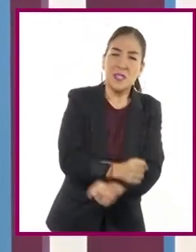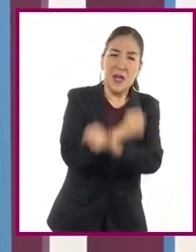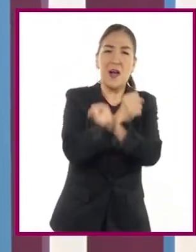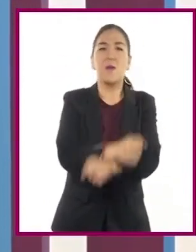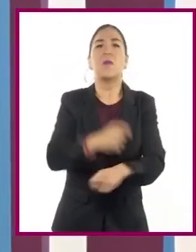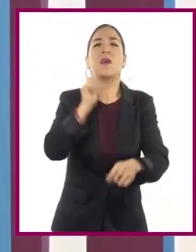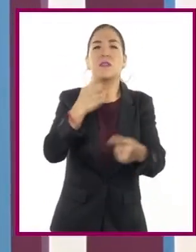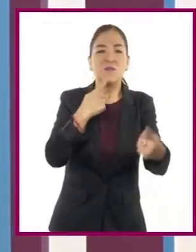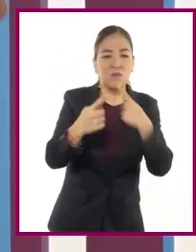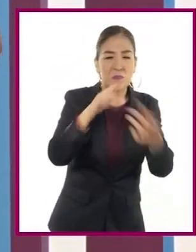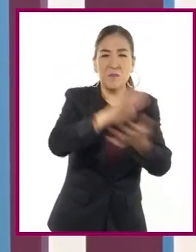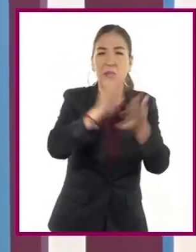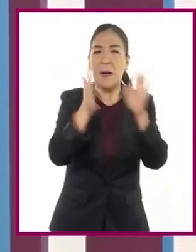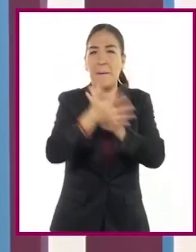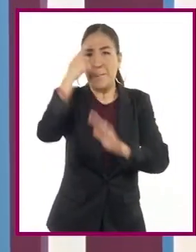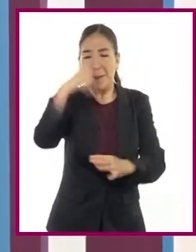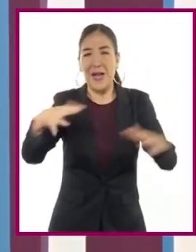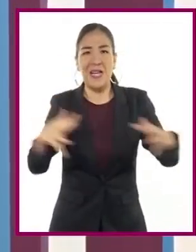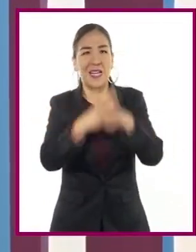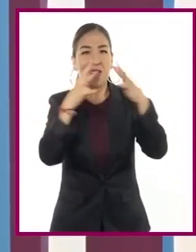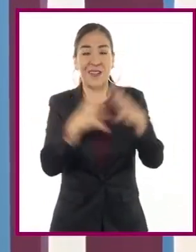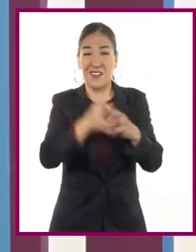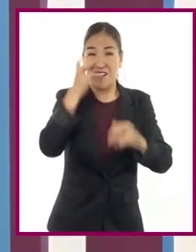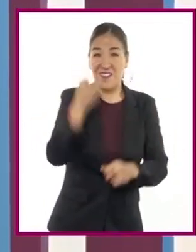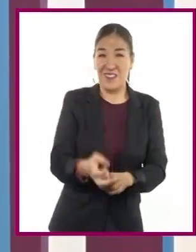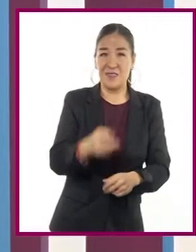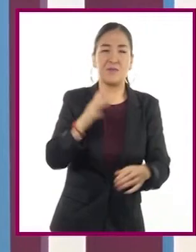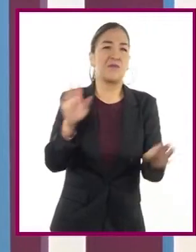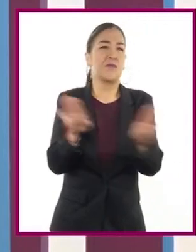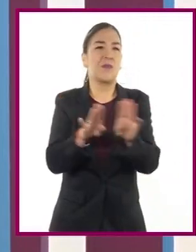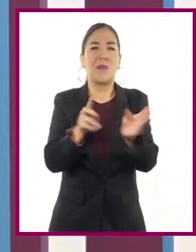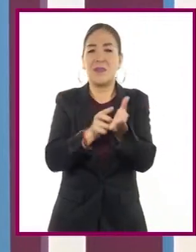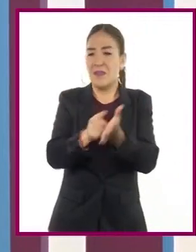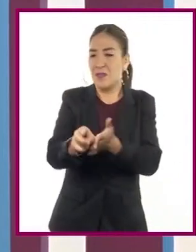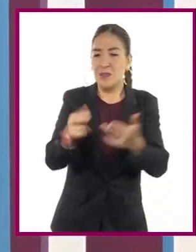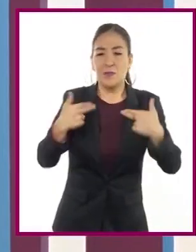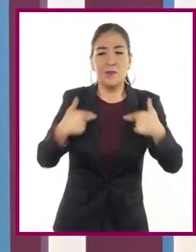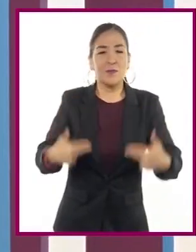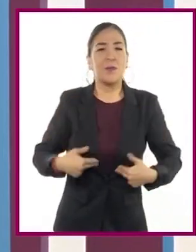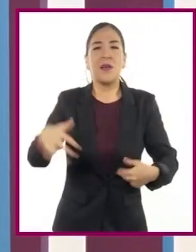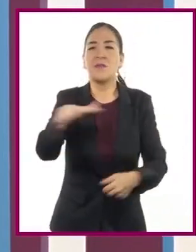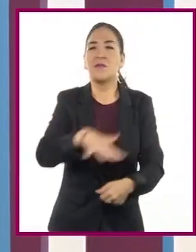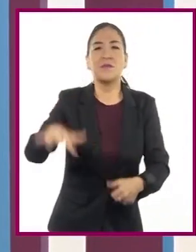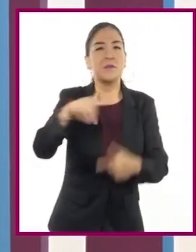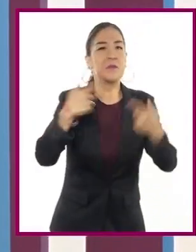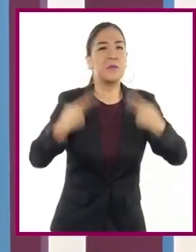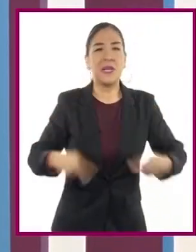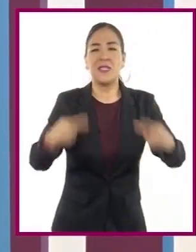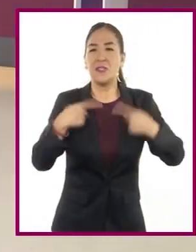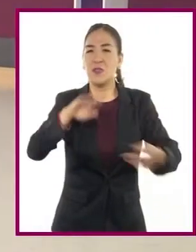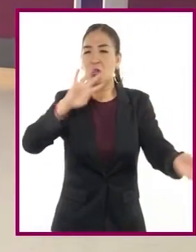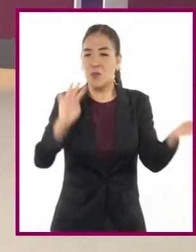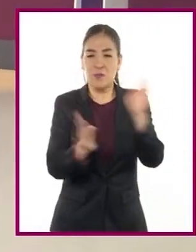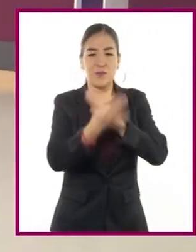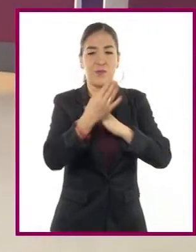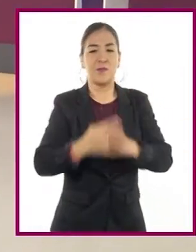guerra, los cuales transgreden los derechos humanos de los y las ciudadanas del mundo.